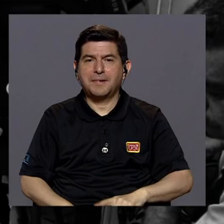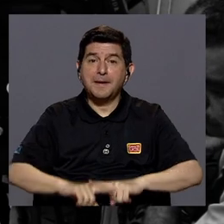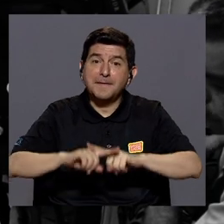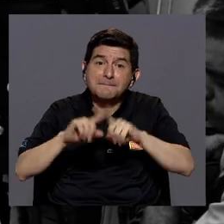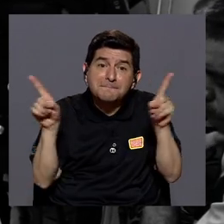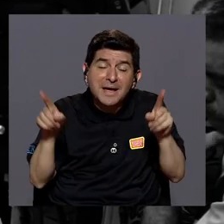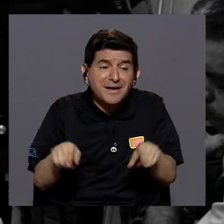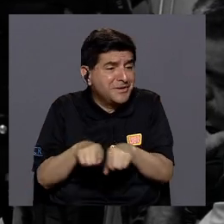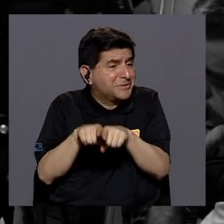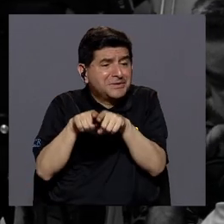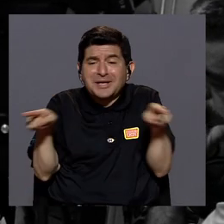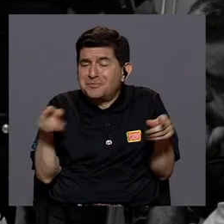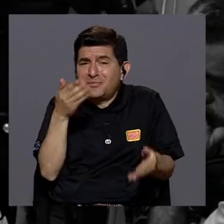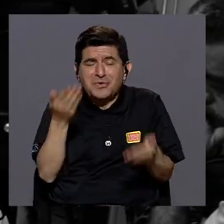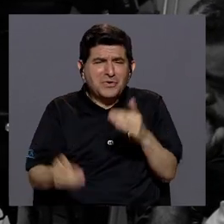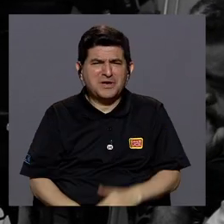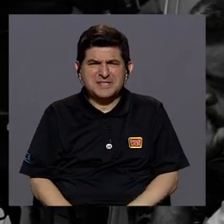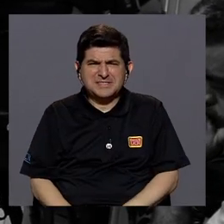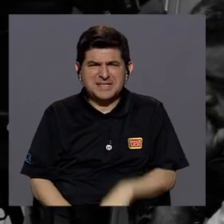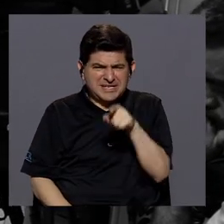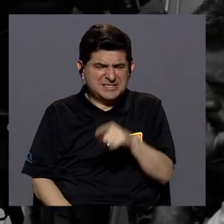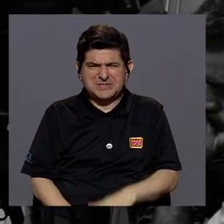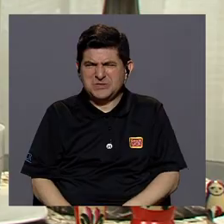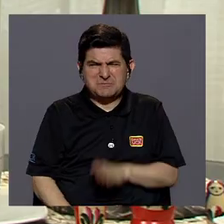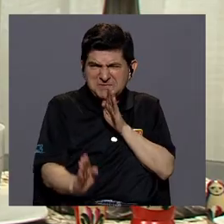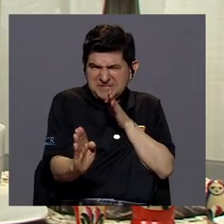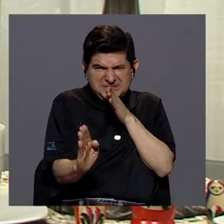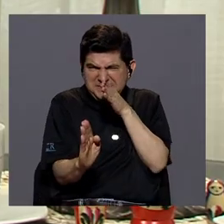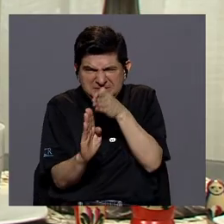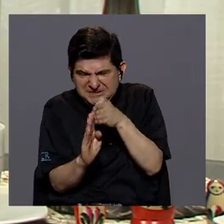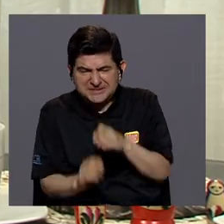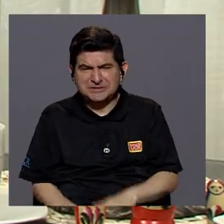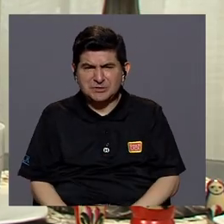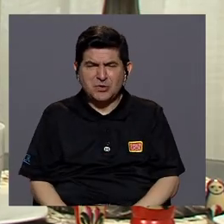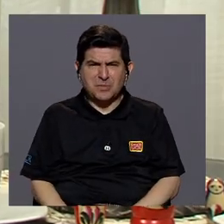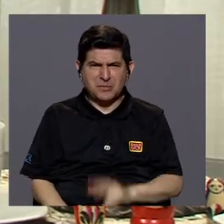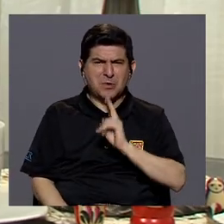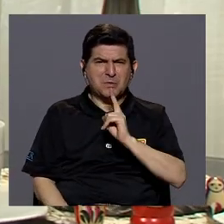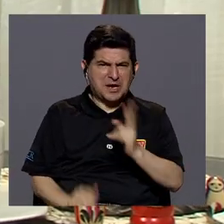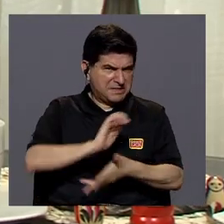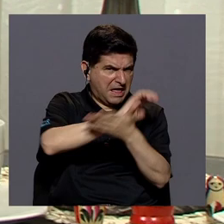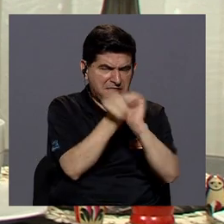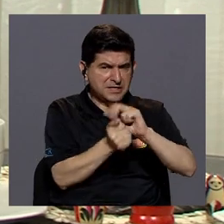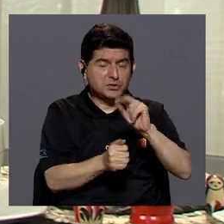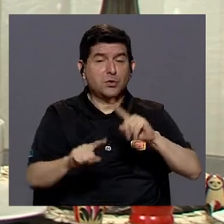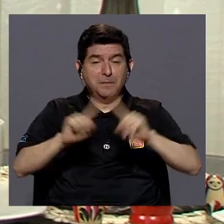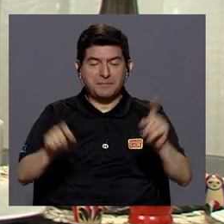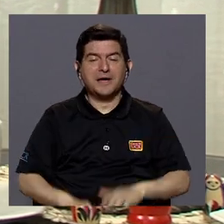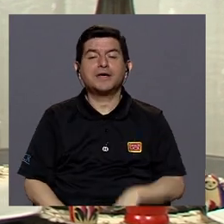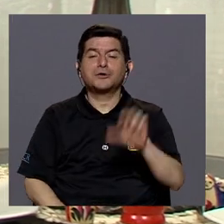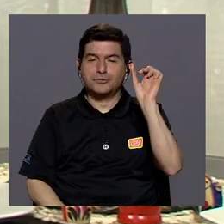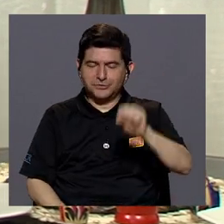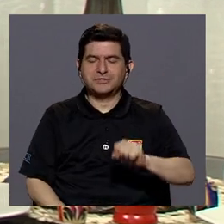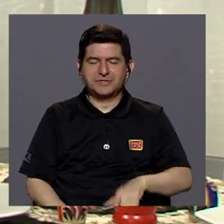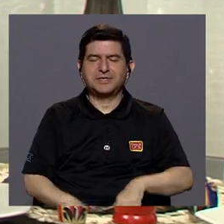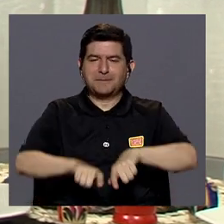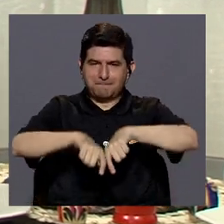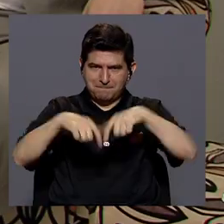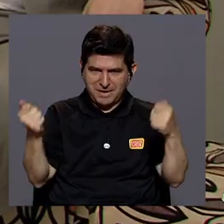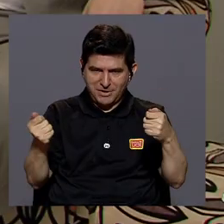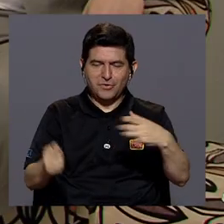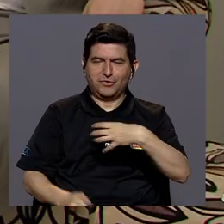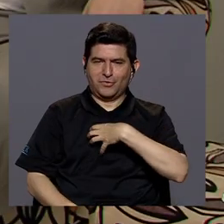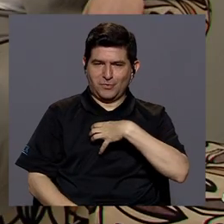Pero tampoco era así como fanatismo, así como torcer verdades, no. Pero sí era un periódico de